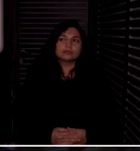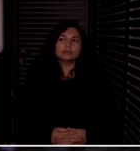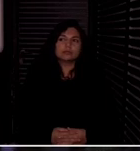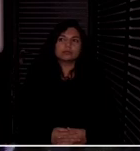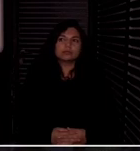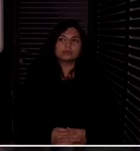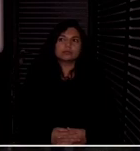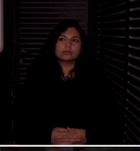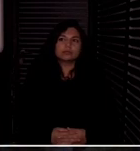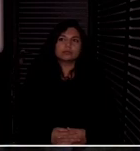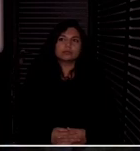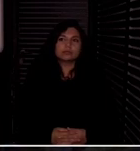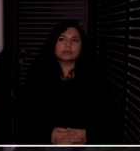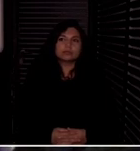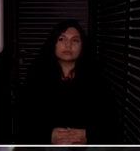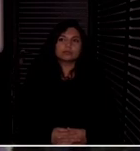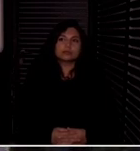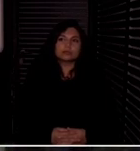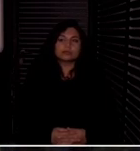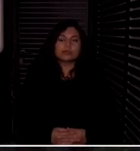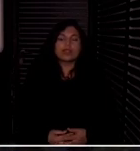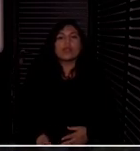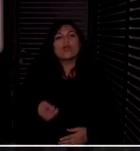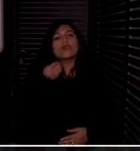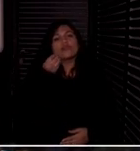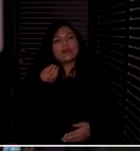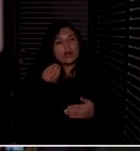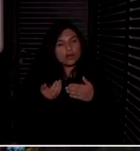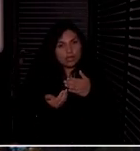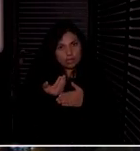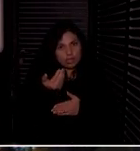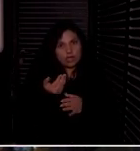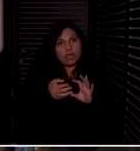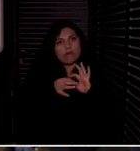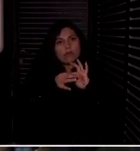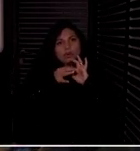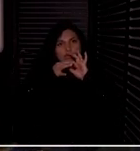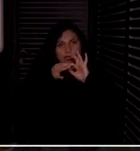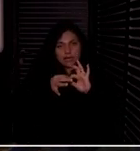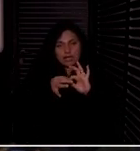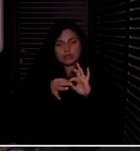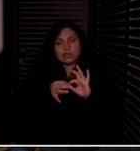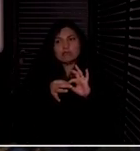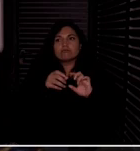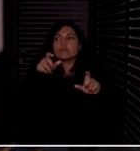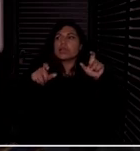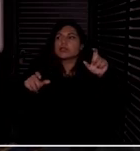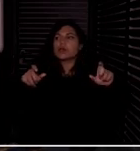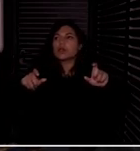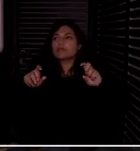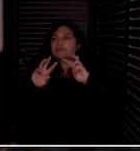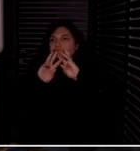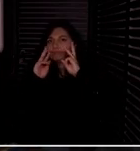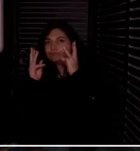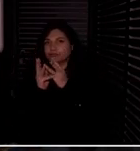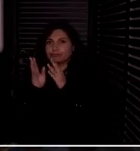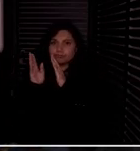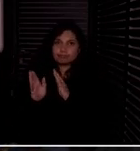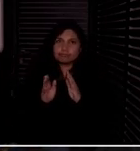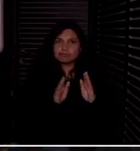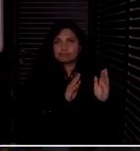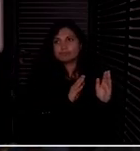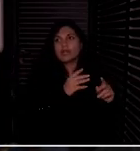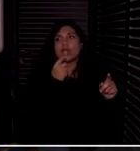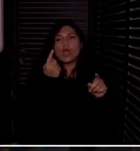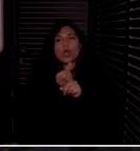Muy bien. Muy buenos días, muchas gracias. Primero agradecer a los organizadores la posibilidad de conversar o